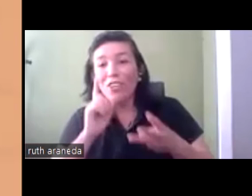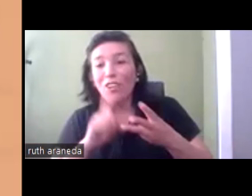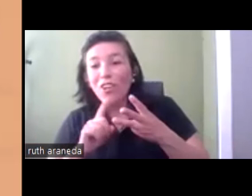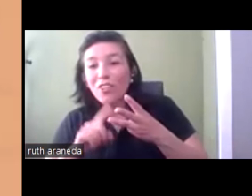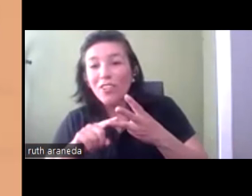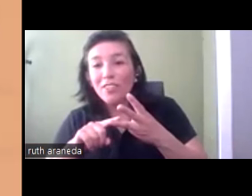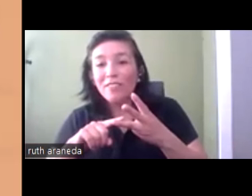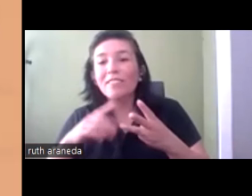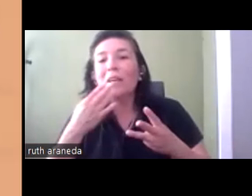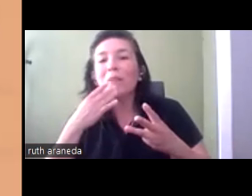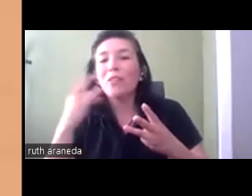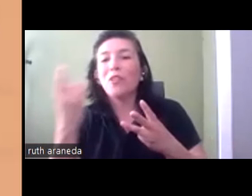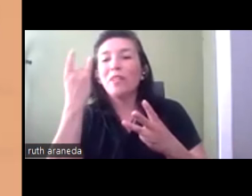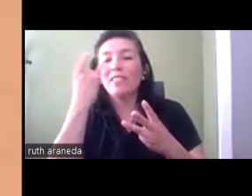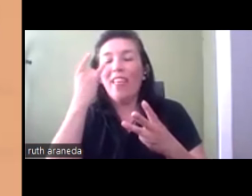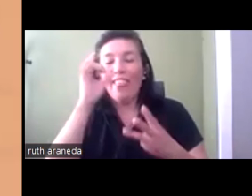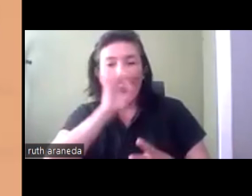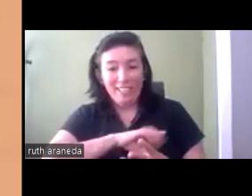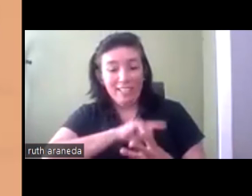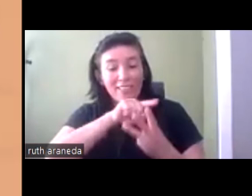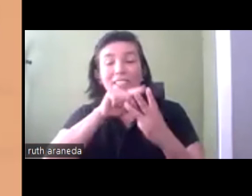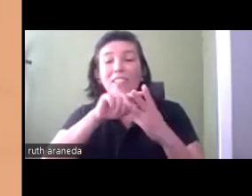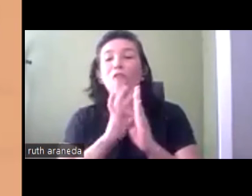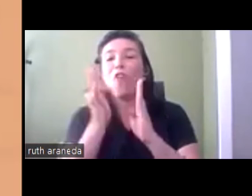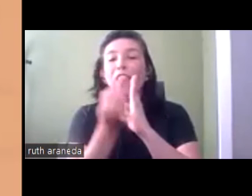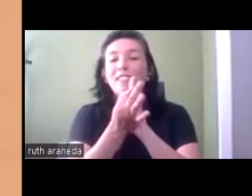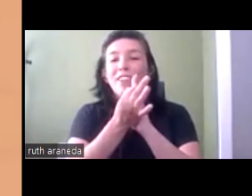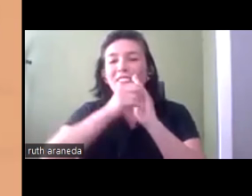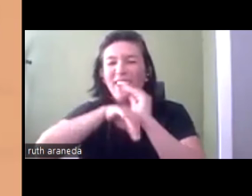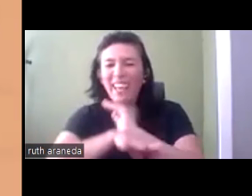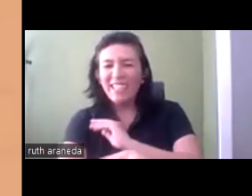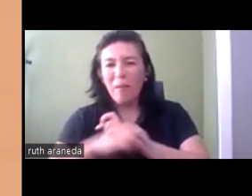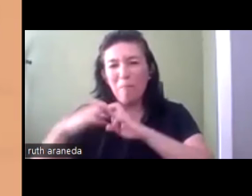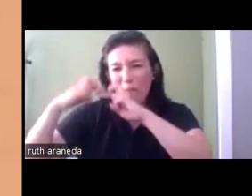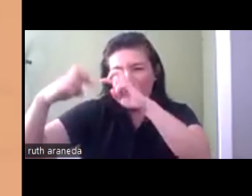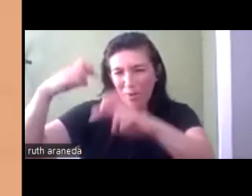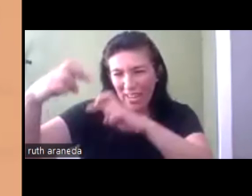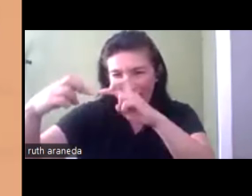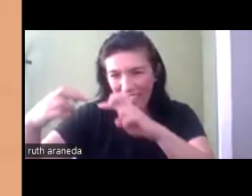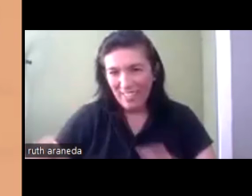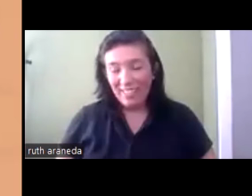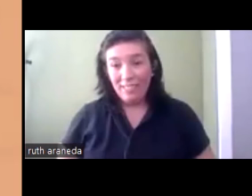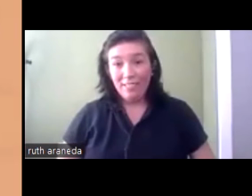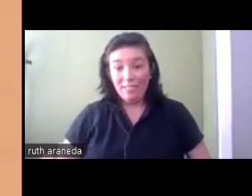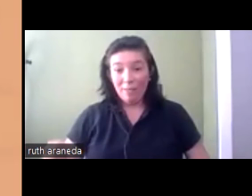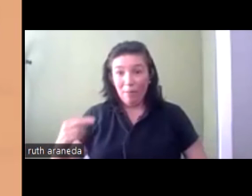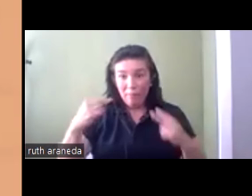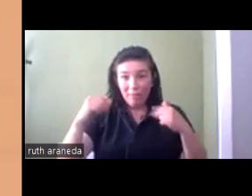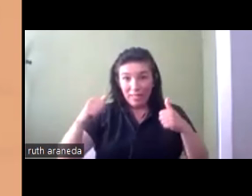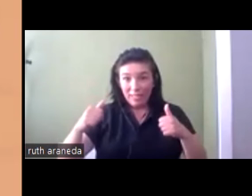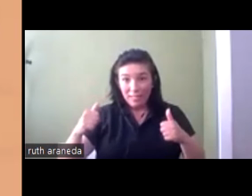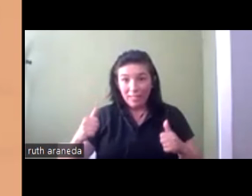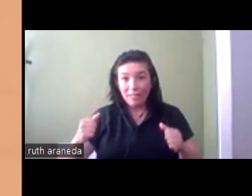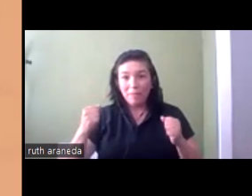tres son miembros de la Fundación Raíces Patrimoniales. Muy bien, podemos